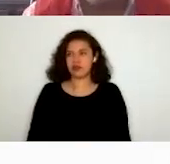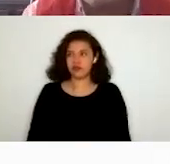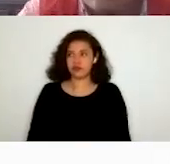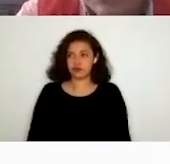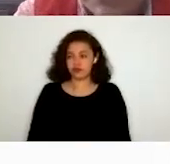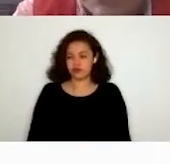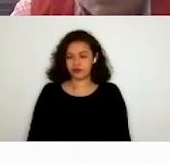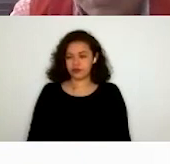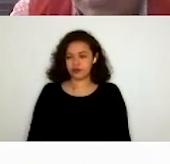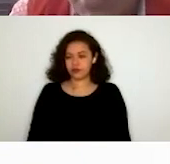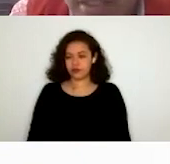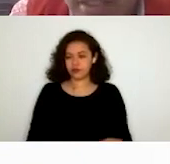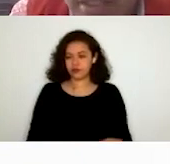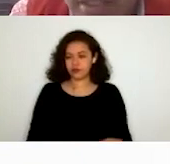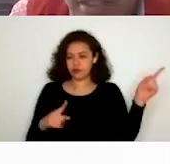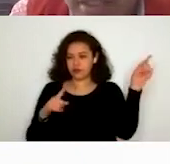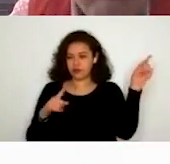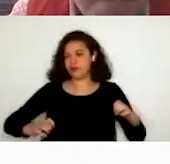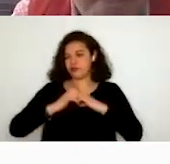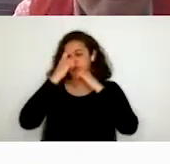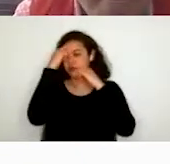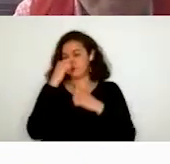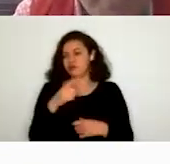Tareas críticas para el caso del restaurante Epsilon Pi.